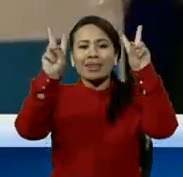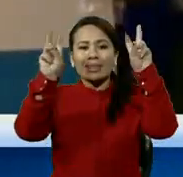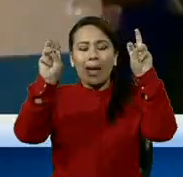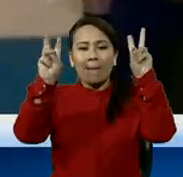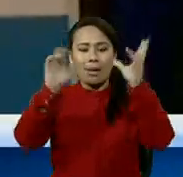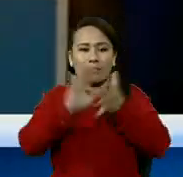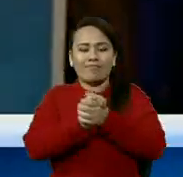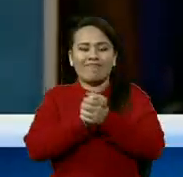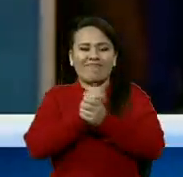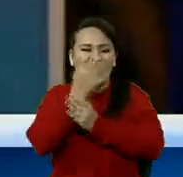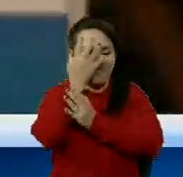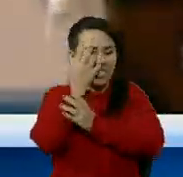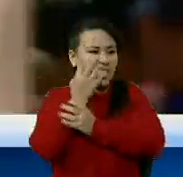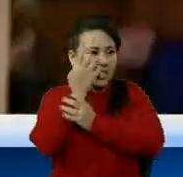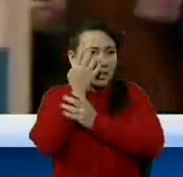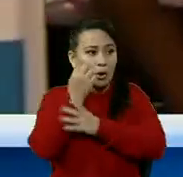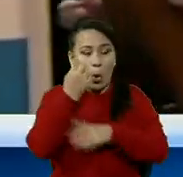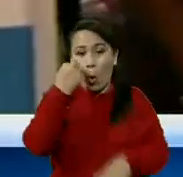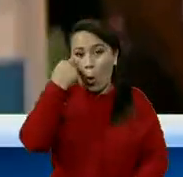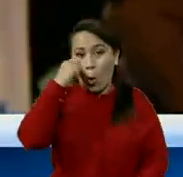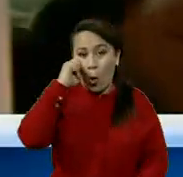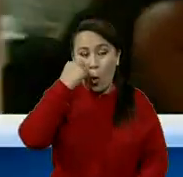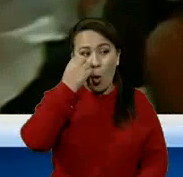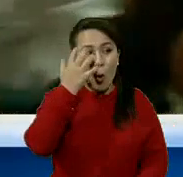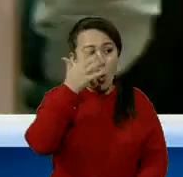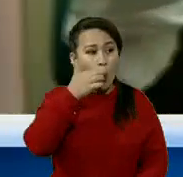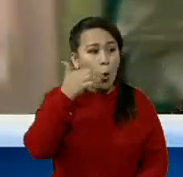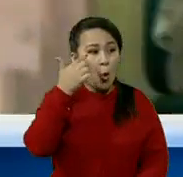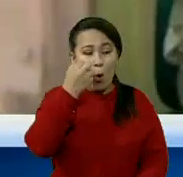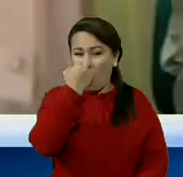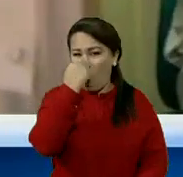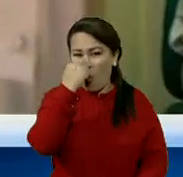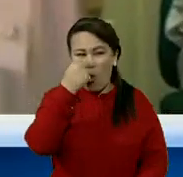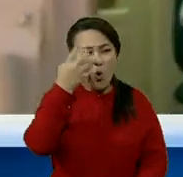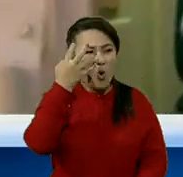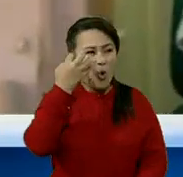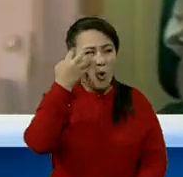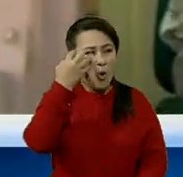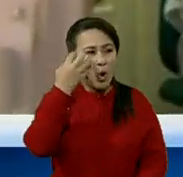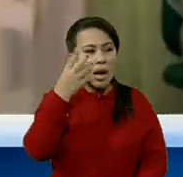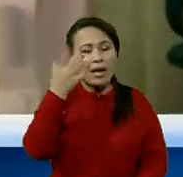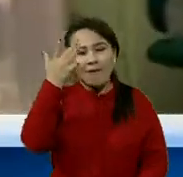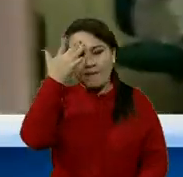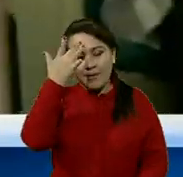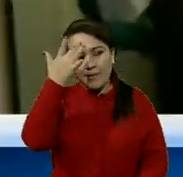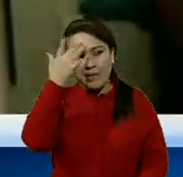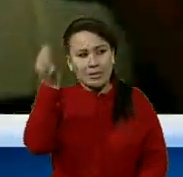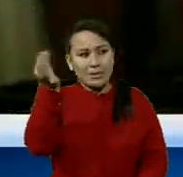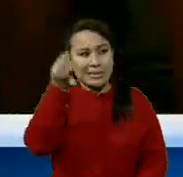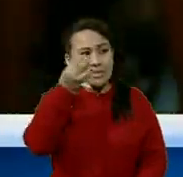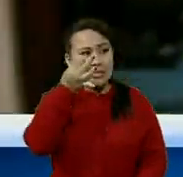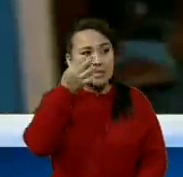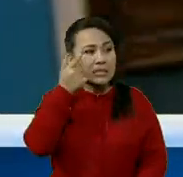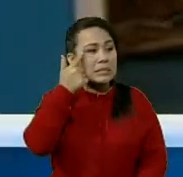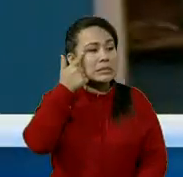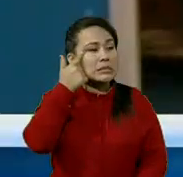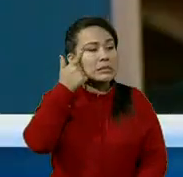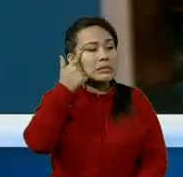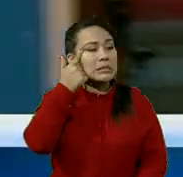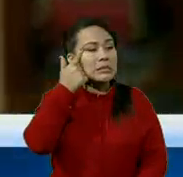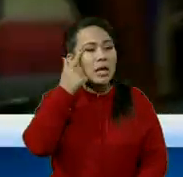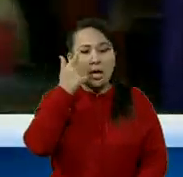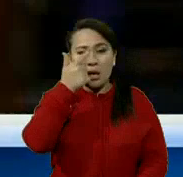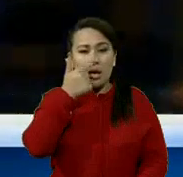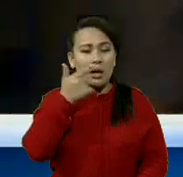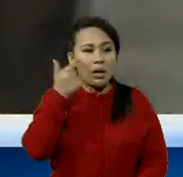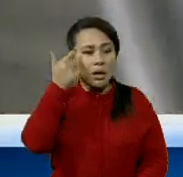la conjuntivitis. Se dicen los especialistas, quienes conocen del tema, que las últimas lluvias registradas